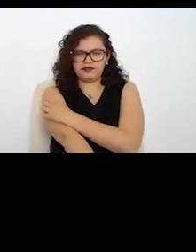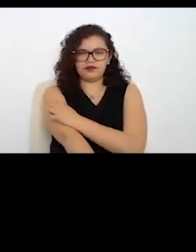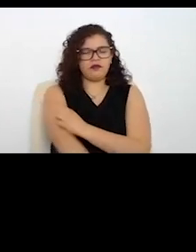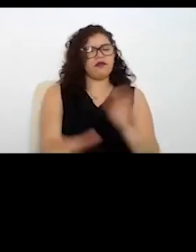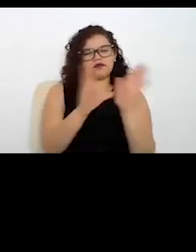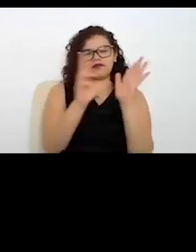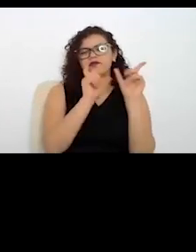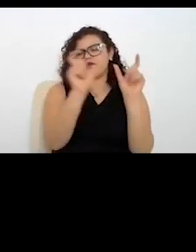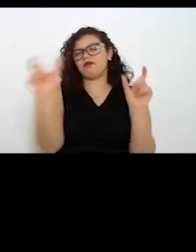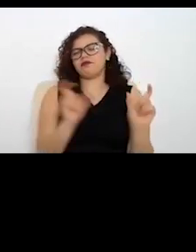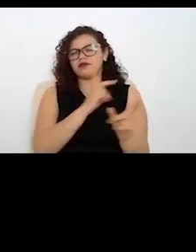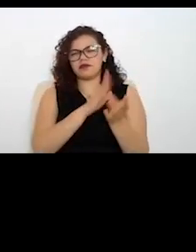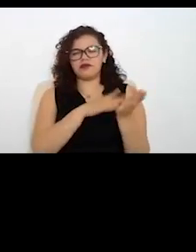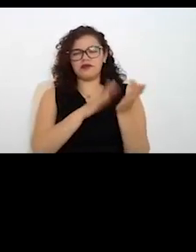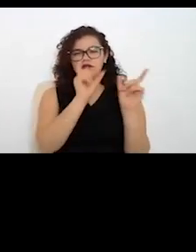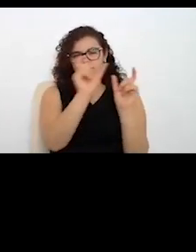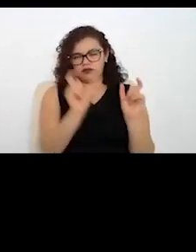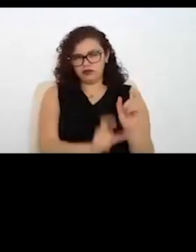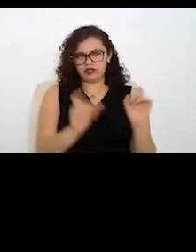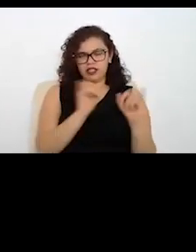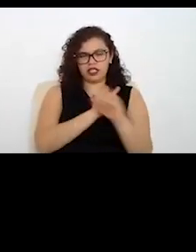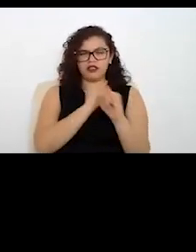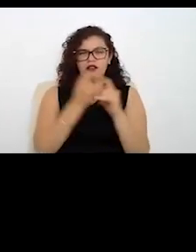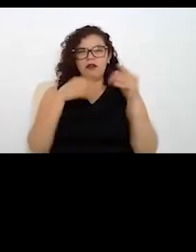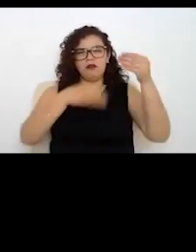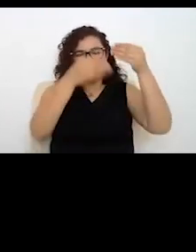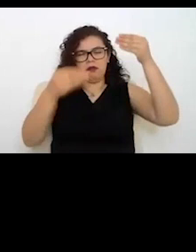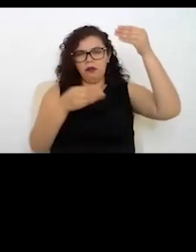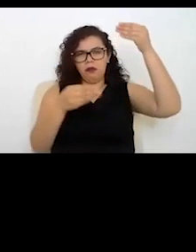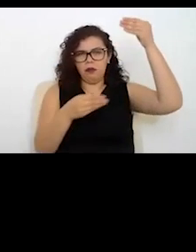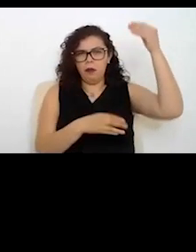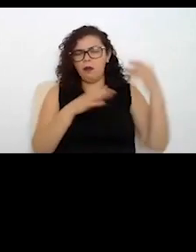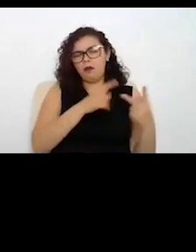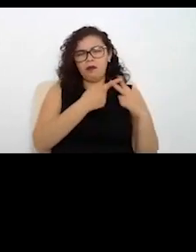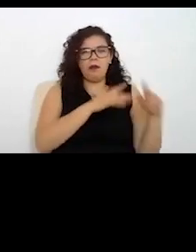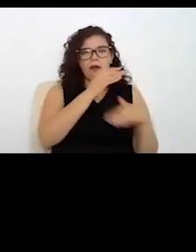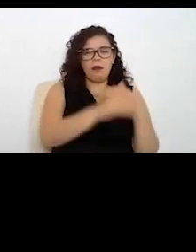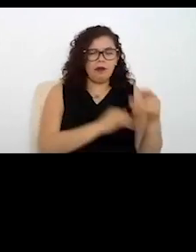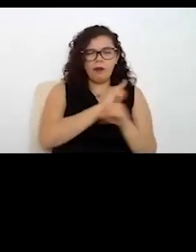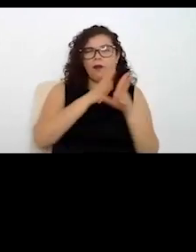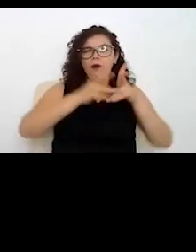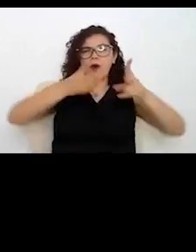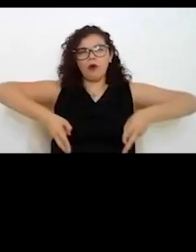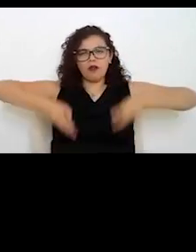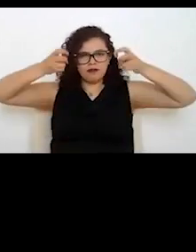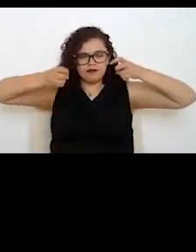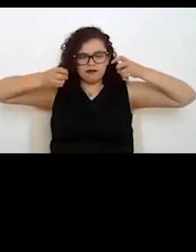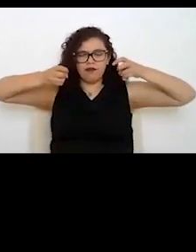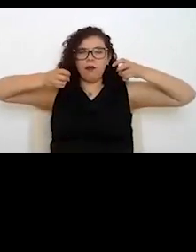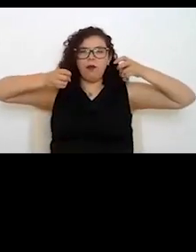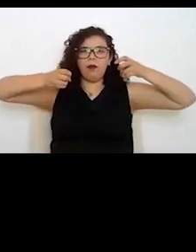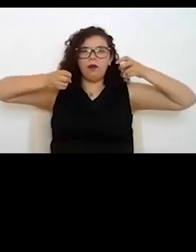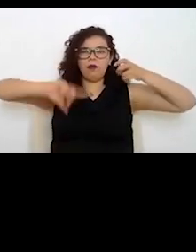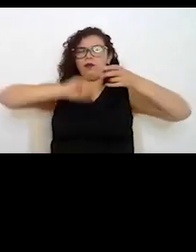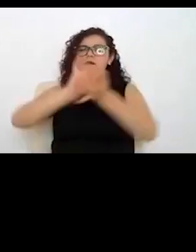documentos que se tienen que anexar, y se hace a través de la página. Entonces, inicias el procedimiento, subes tu información y le das enviar